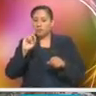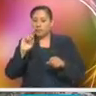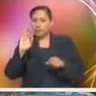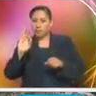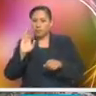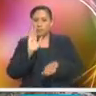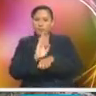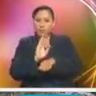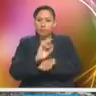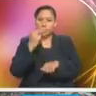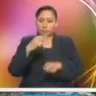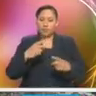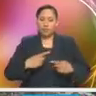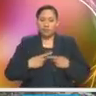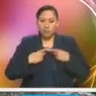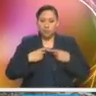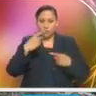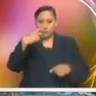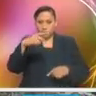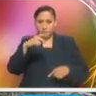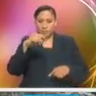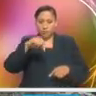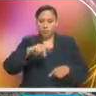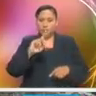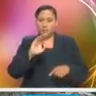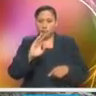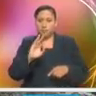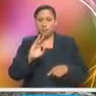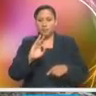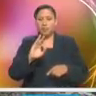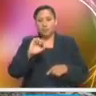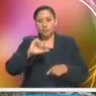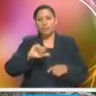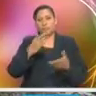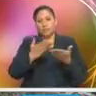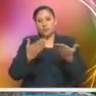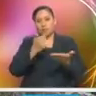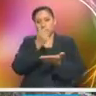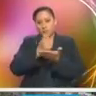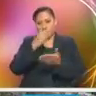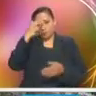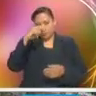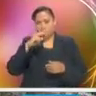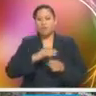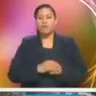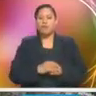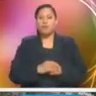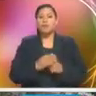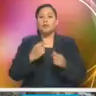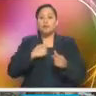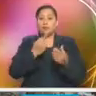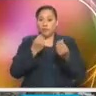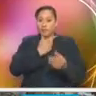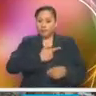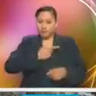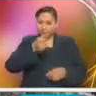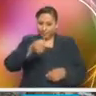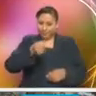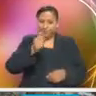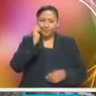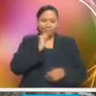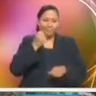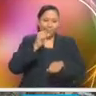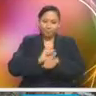y Protección de Datos Personales del Distrito Federal, hoy Ciudad de México. Me da mucho gusto saludarlos como